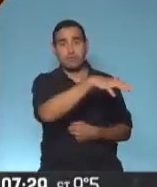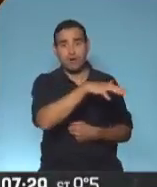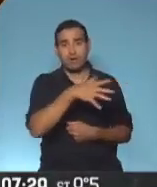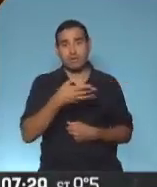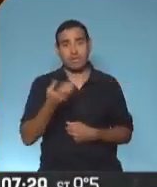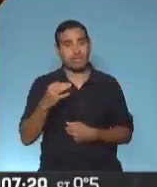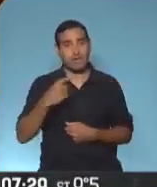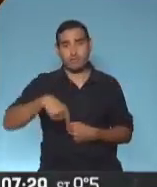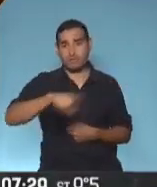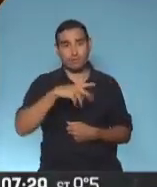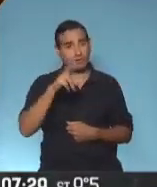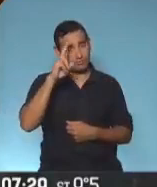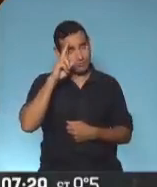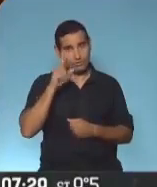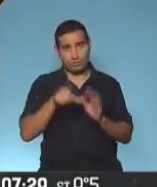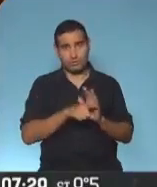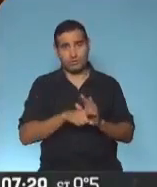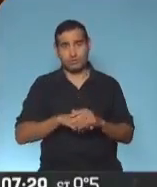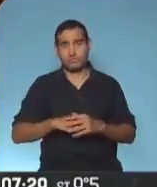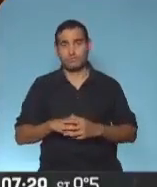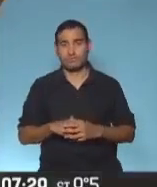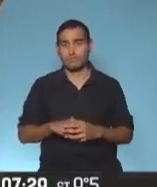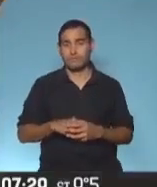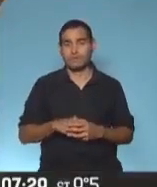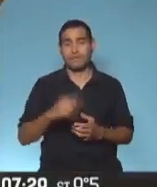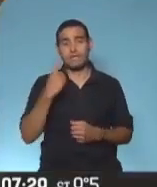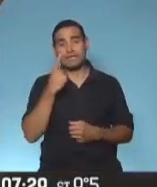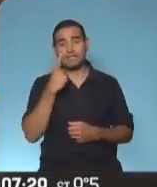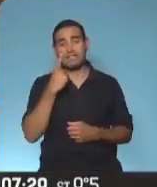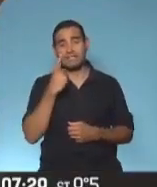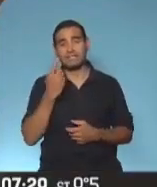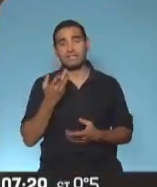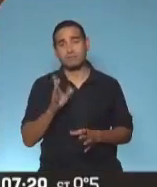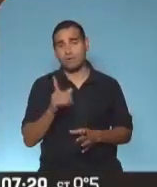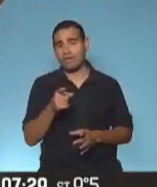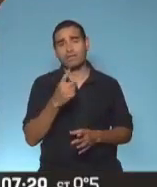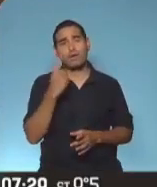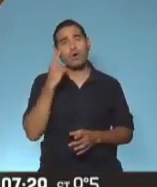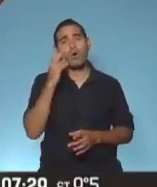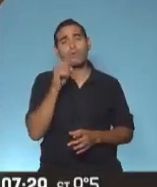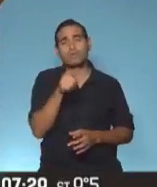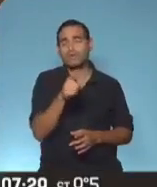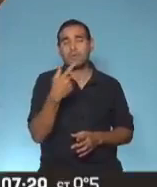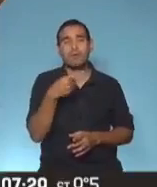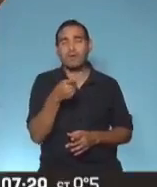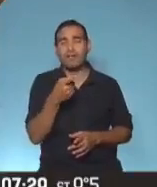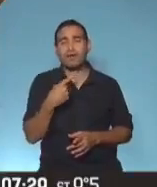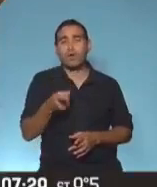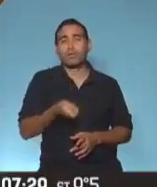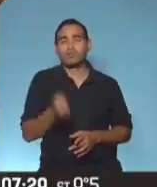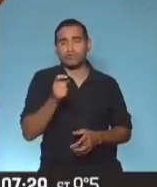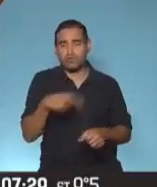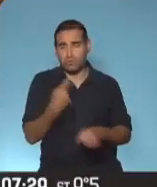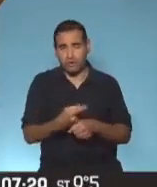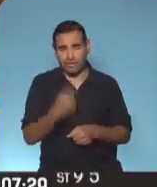debemos respetar en este caso como esta persona que venía del exterior. La intendenta puede convertirse en parte y puede opinar, pero lo que no puede hacer es juzgar para eso.